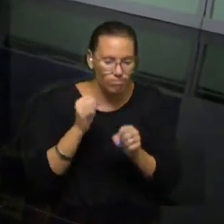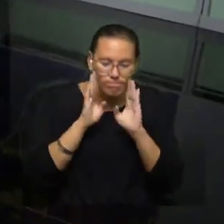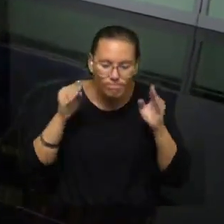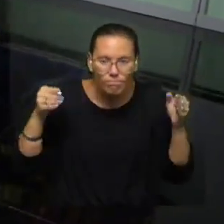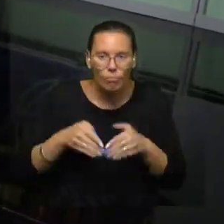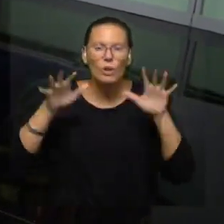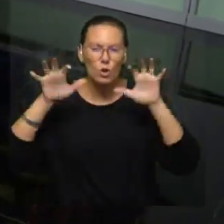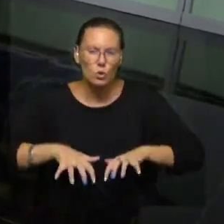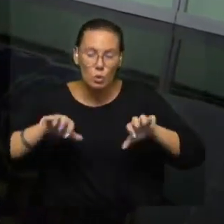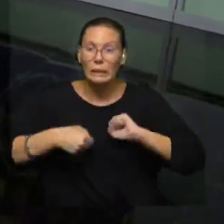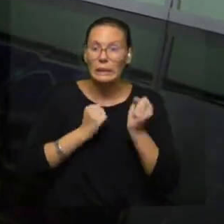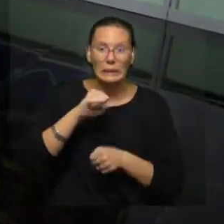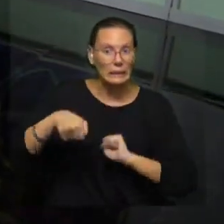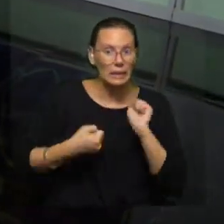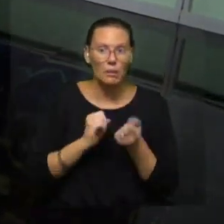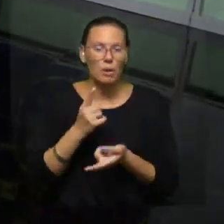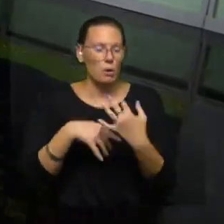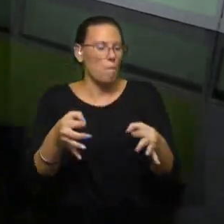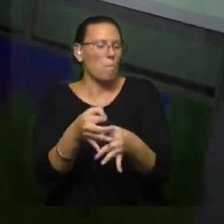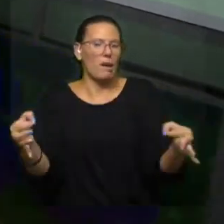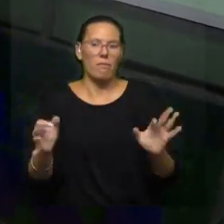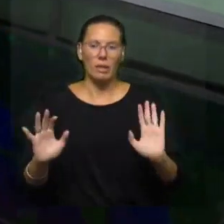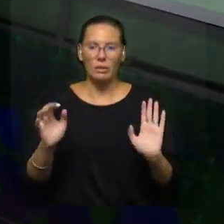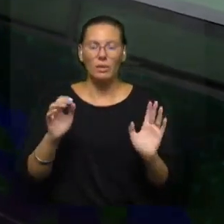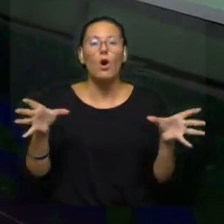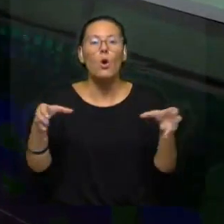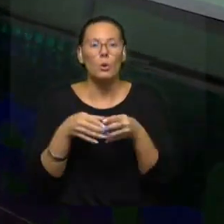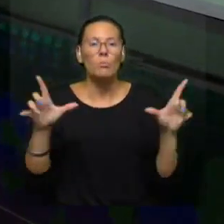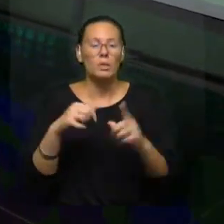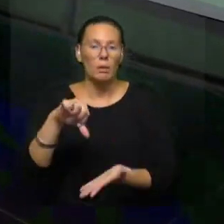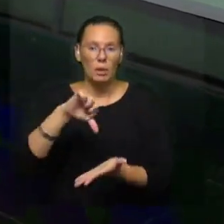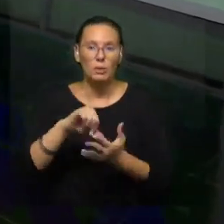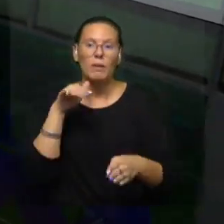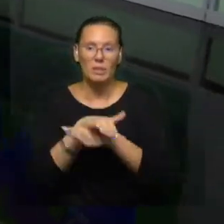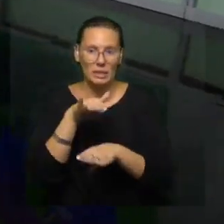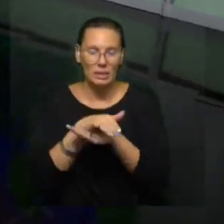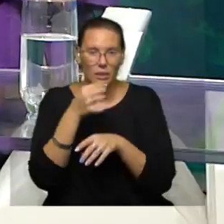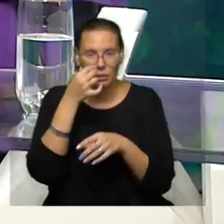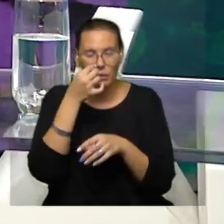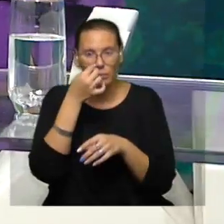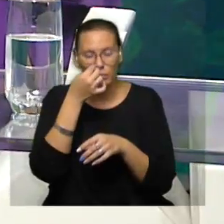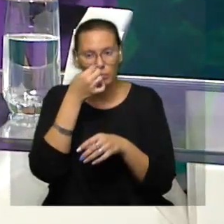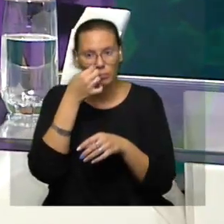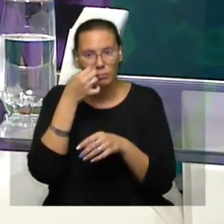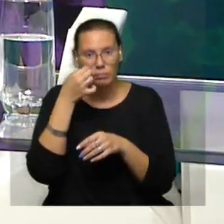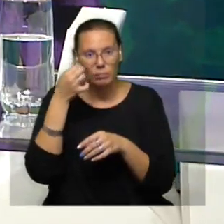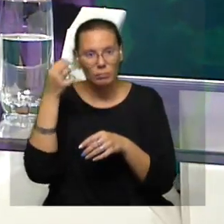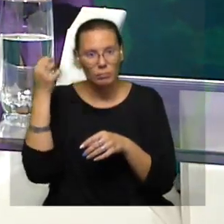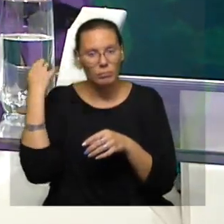una lluvia, con nervios, y todo salió impecable, así que equipo de TV Ciudad, felicitaciones. ¡Un aplauso!